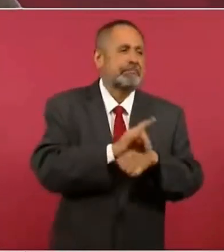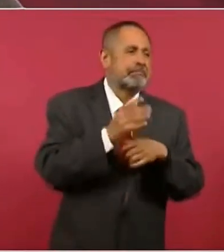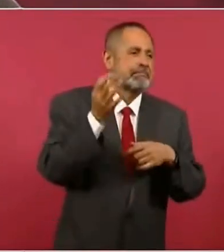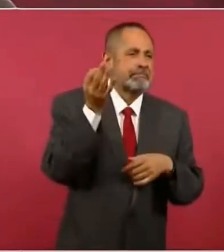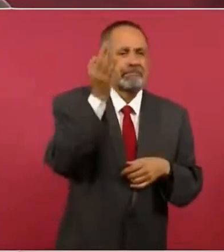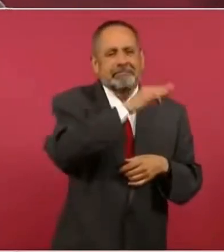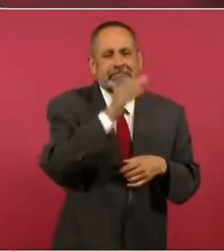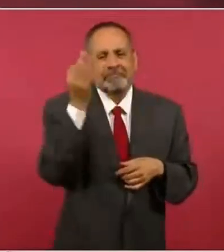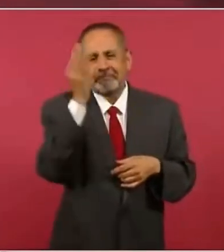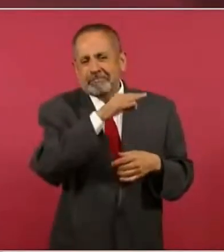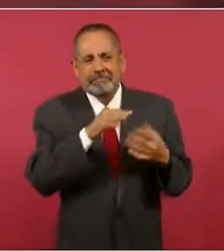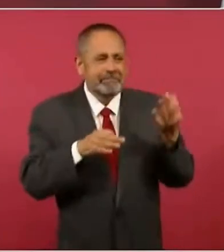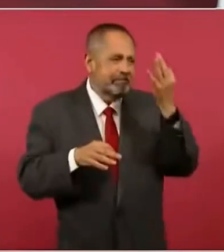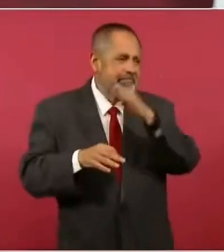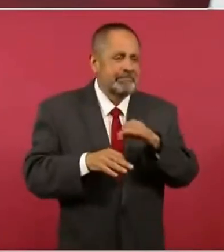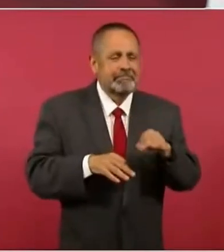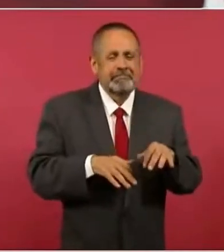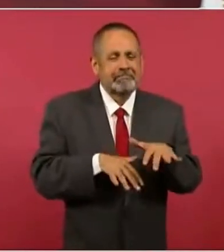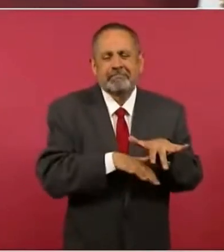es fantochería